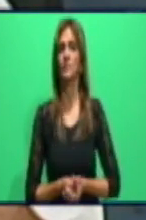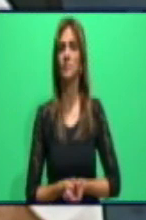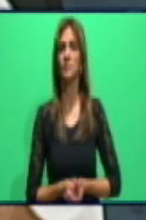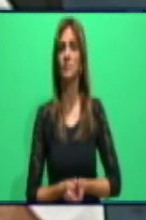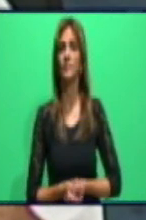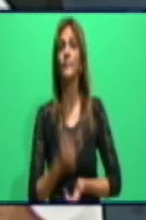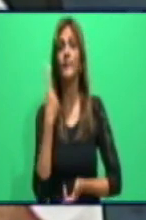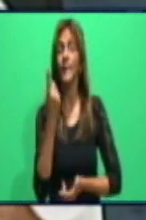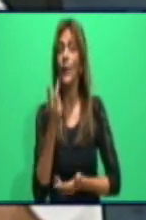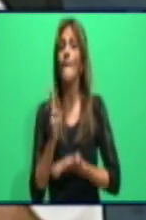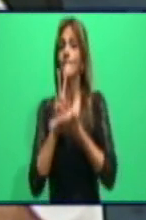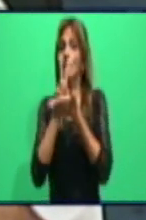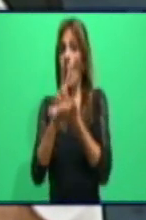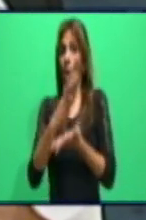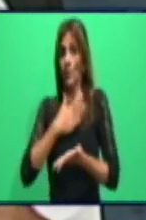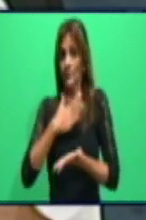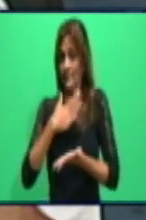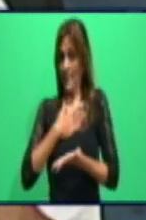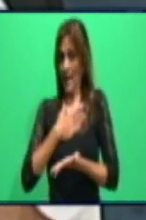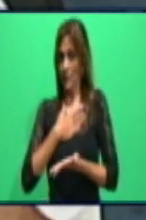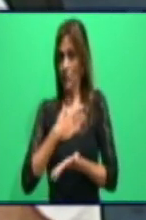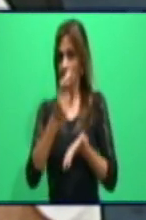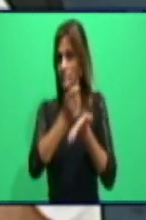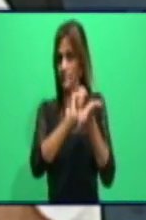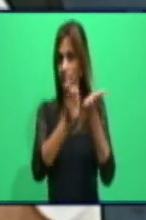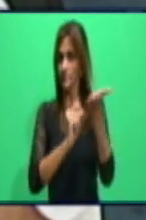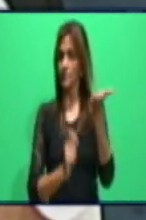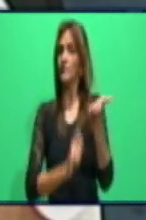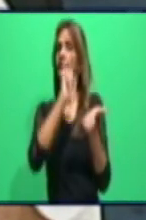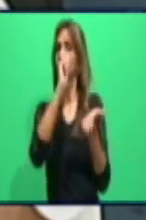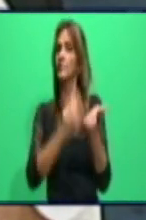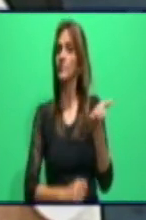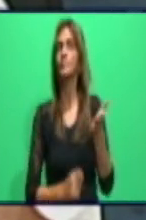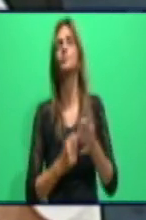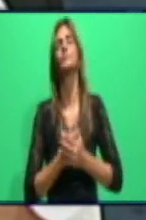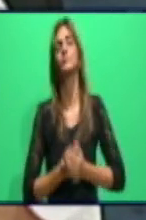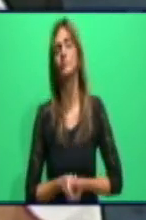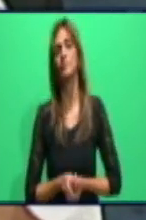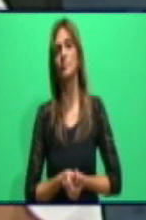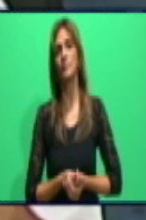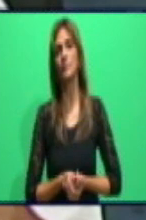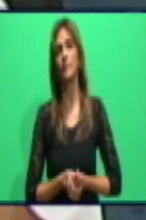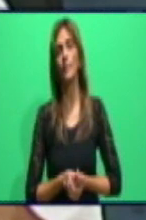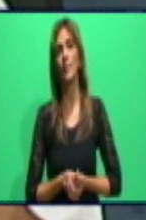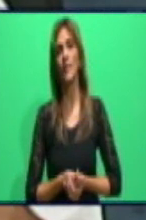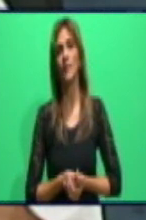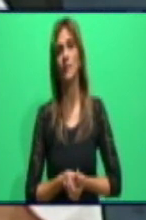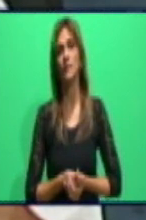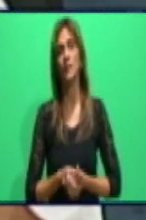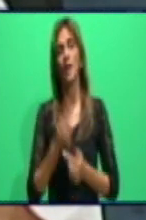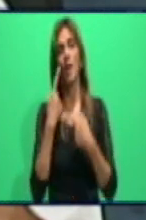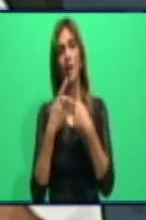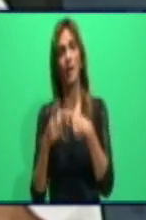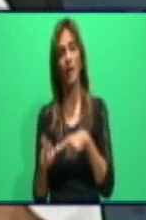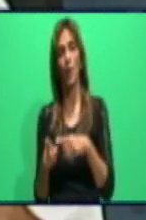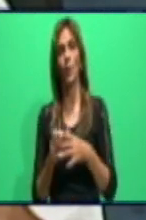firmado mediante un consentimiento informado y el otro criterio de inclusión es